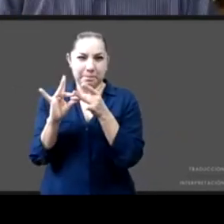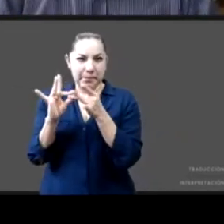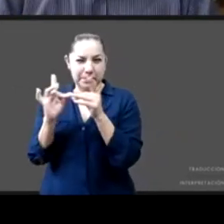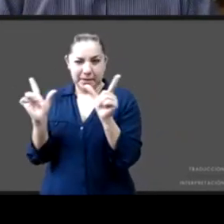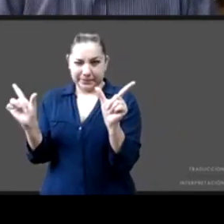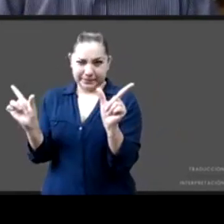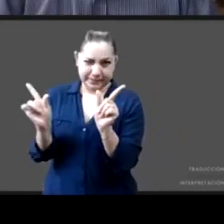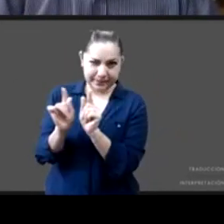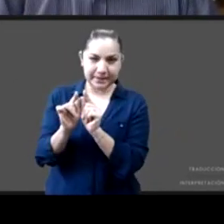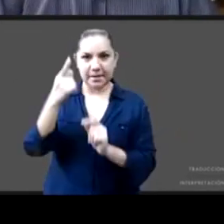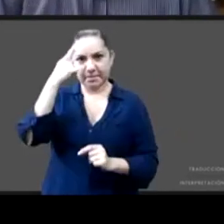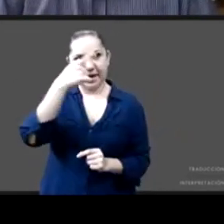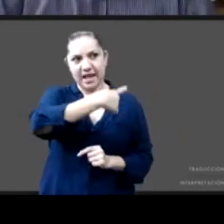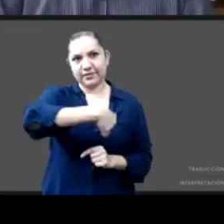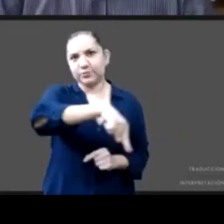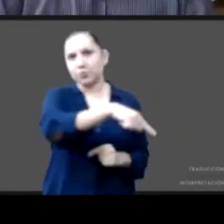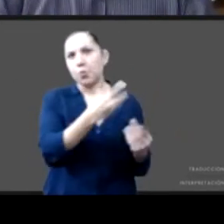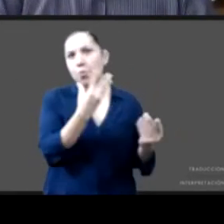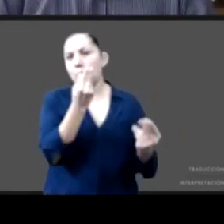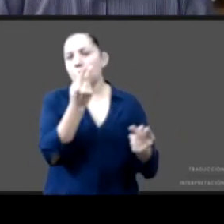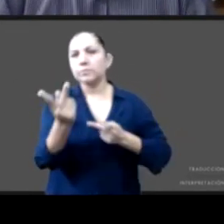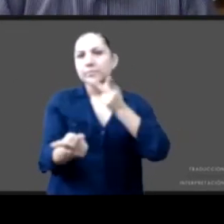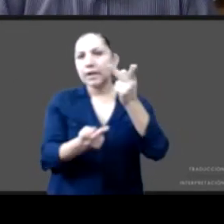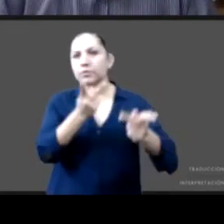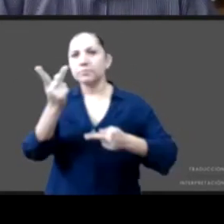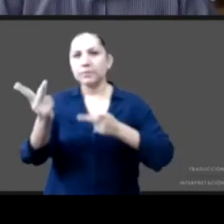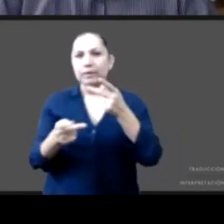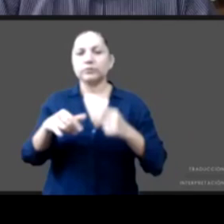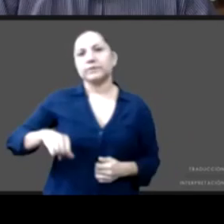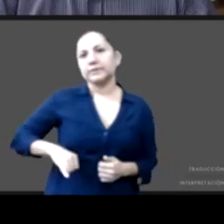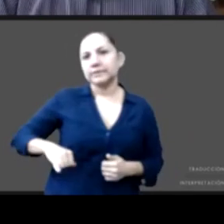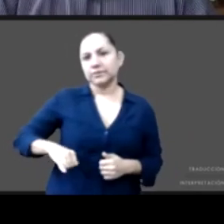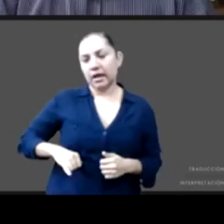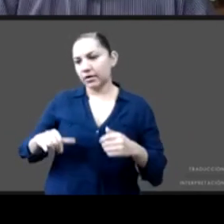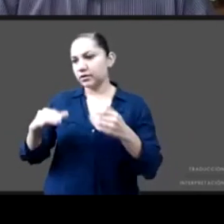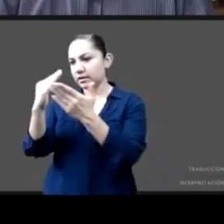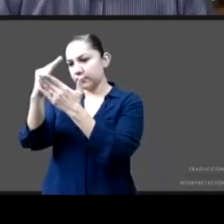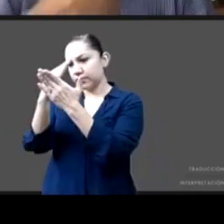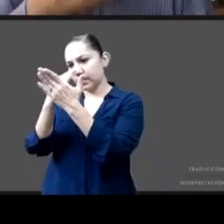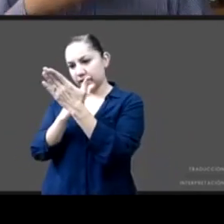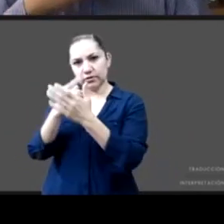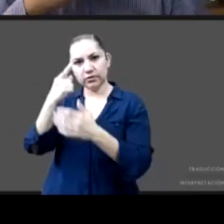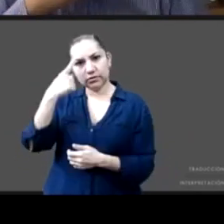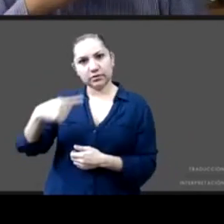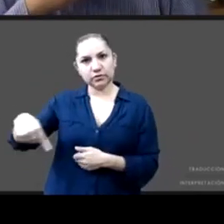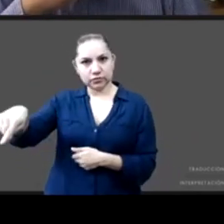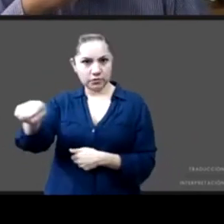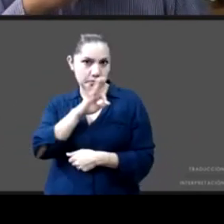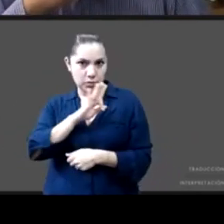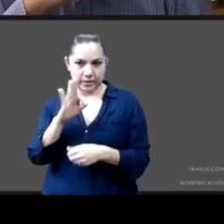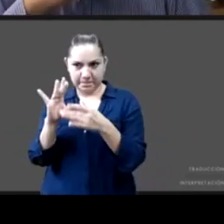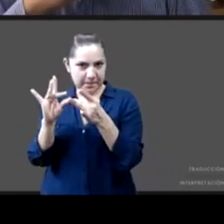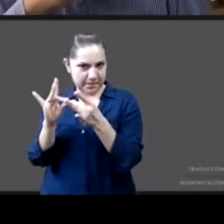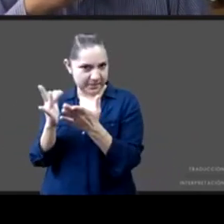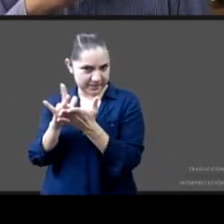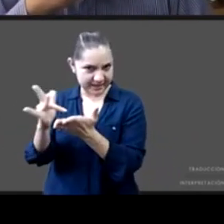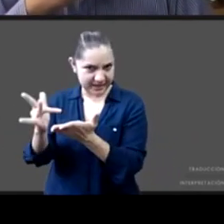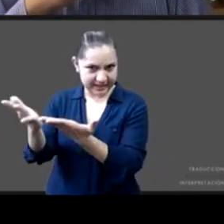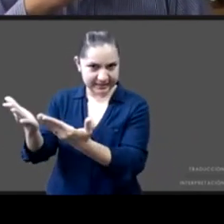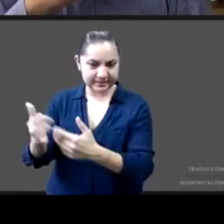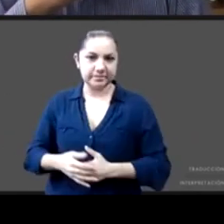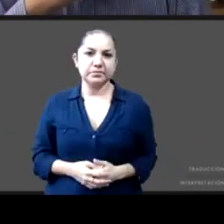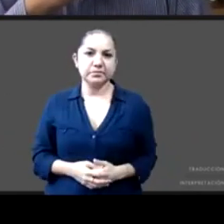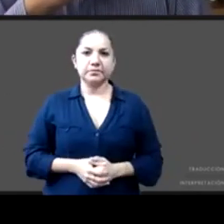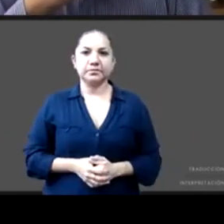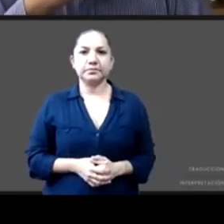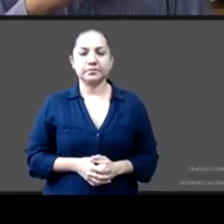que muchos se han preguntado y ha generado bastante interés. Gracias, Nayeli. Gracias, muy, muy amables. Bueno, sobre el